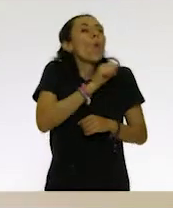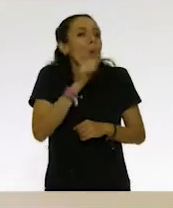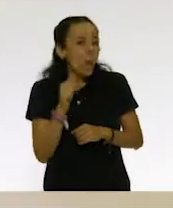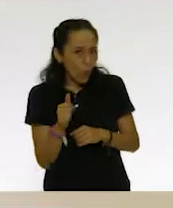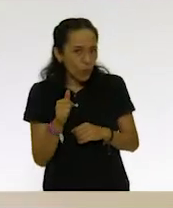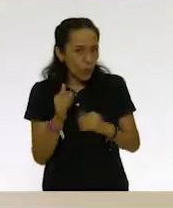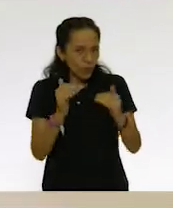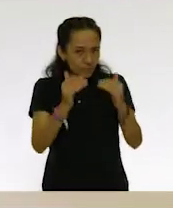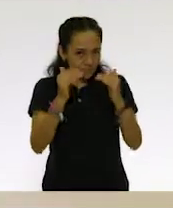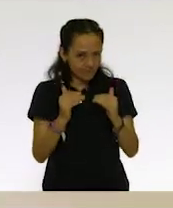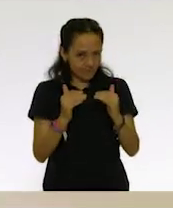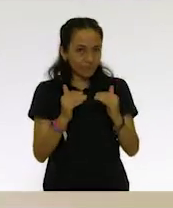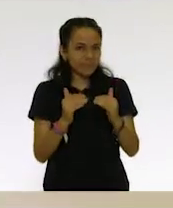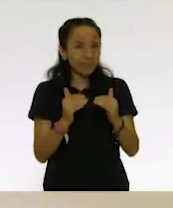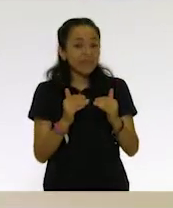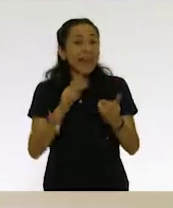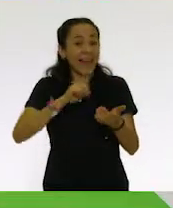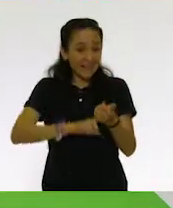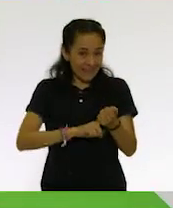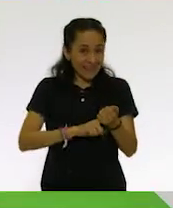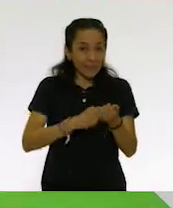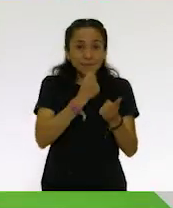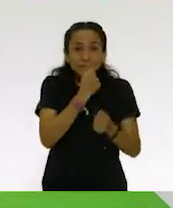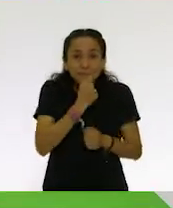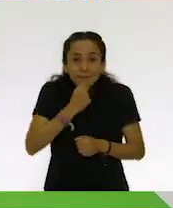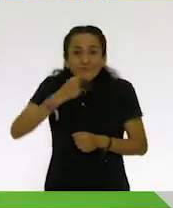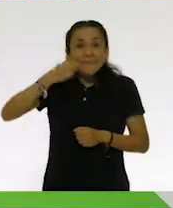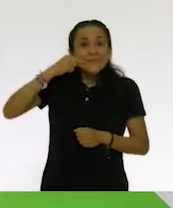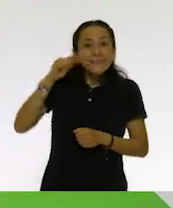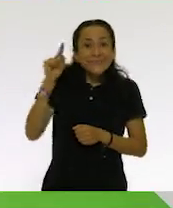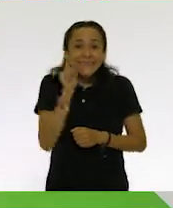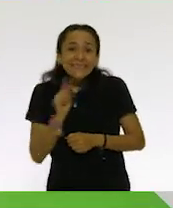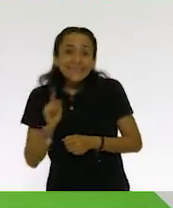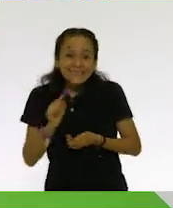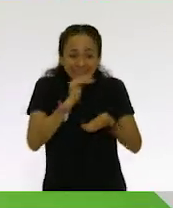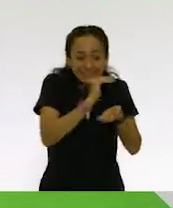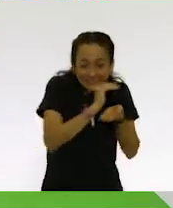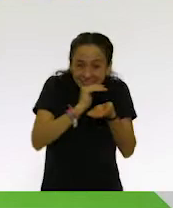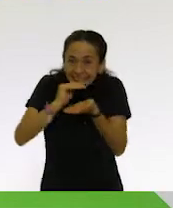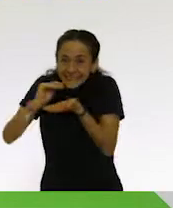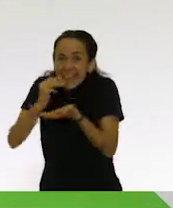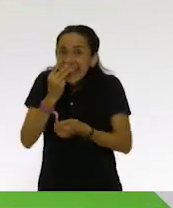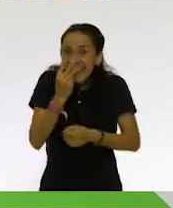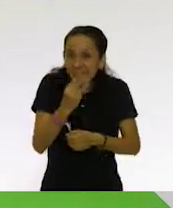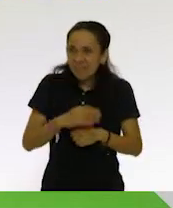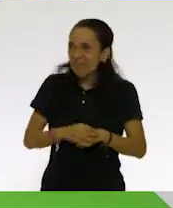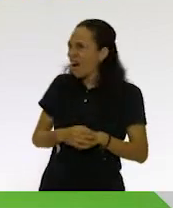tres hojaritas. ¿Qué? ¿Tres más? ¡Sí!